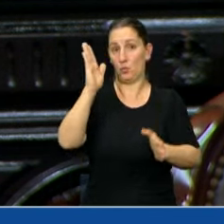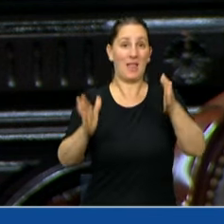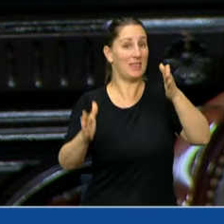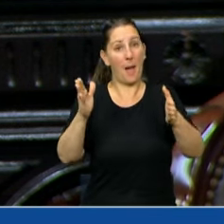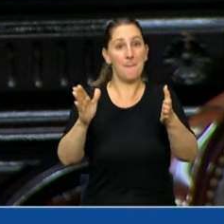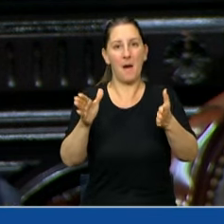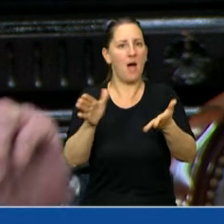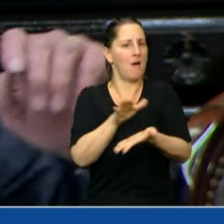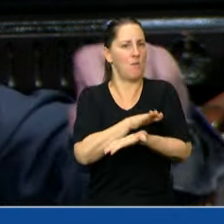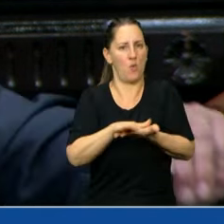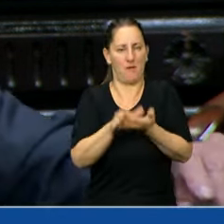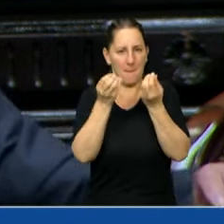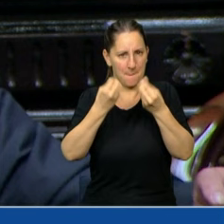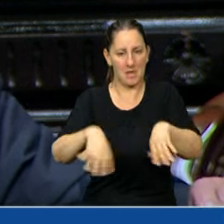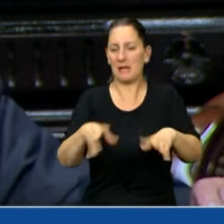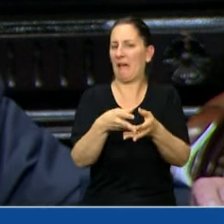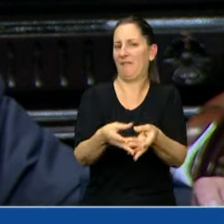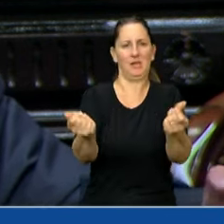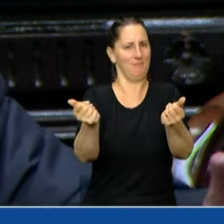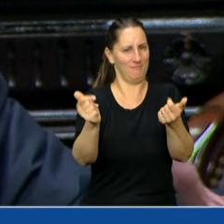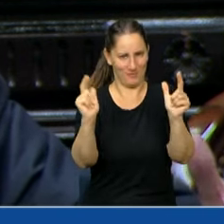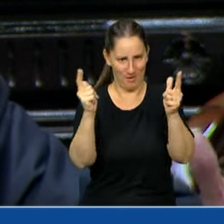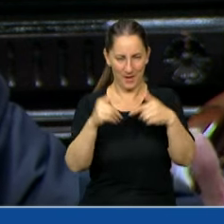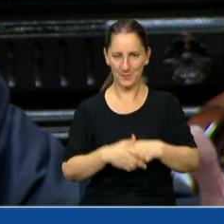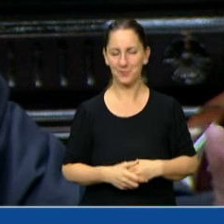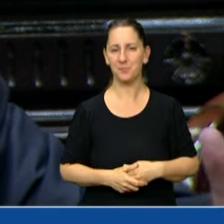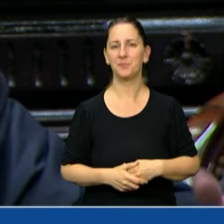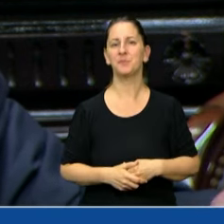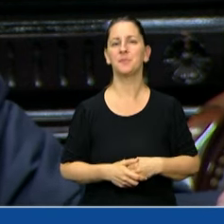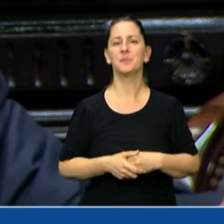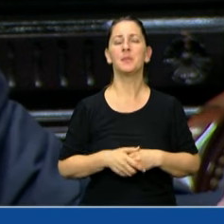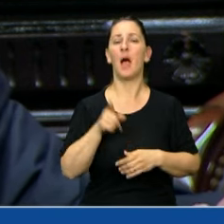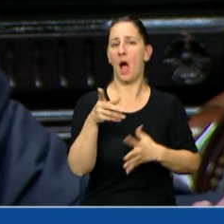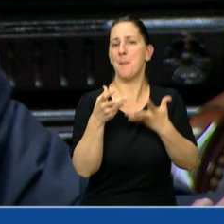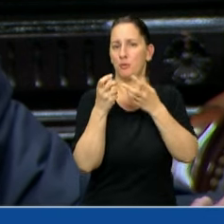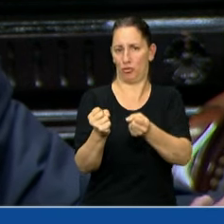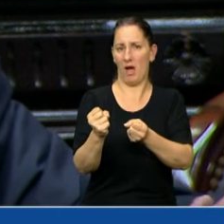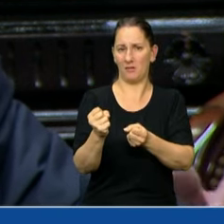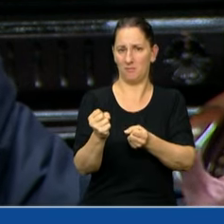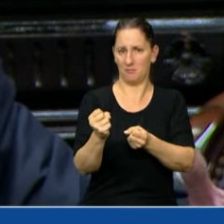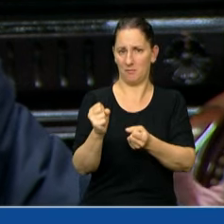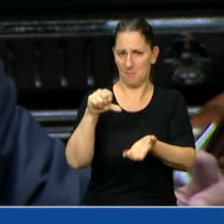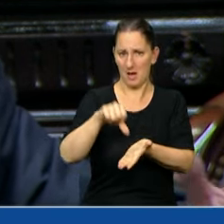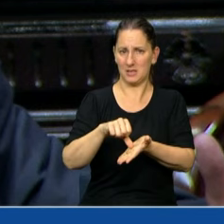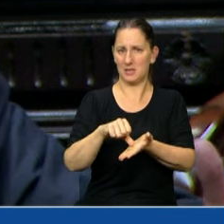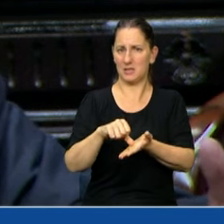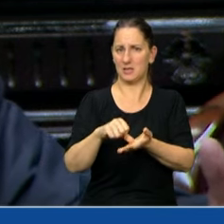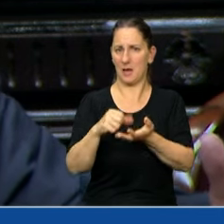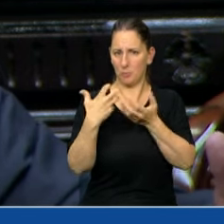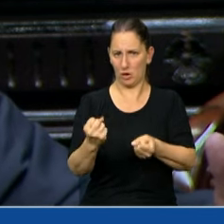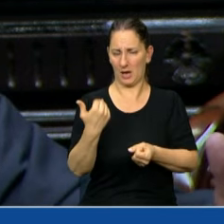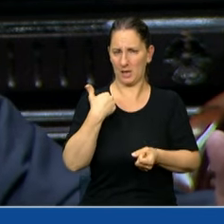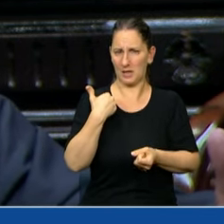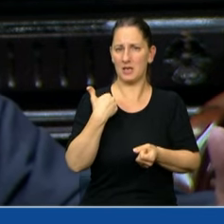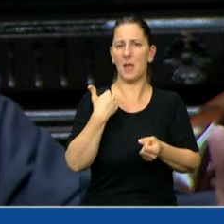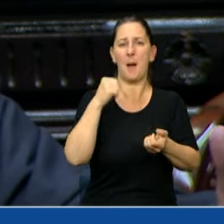empieza acá No termina nada país abastecer a toda la Argentina